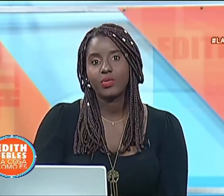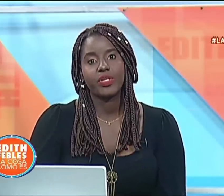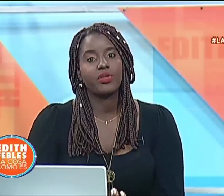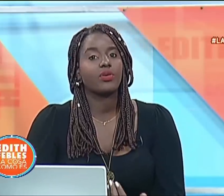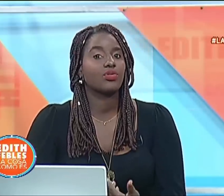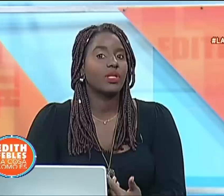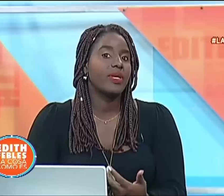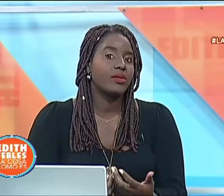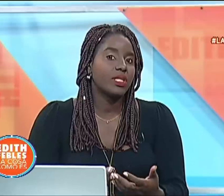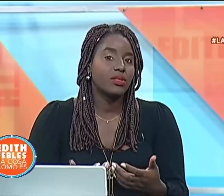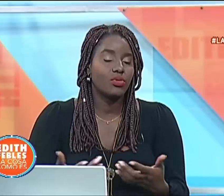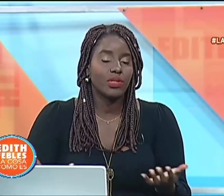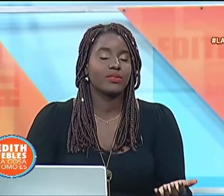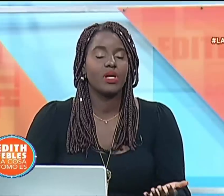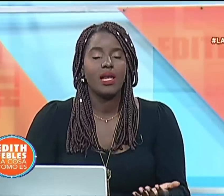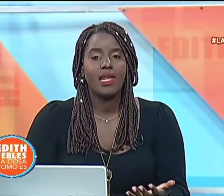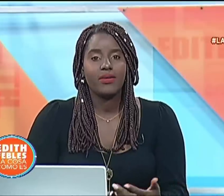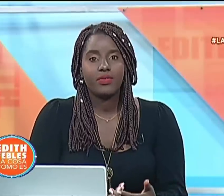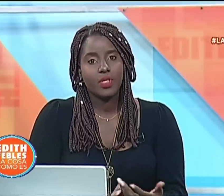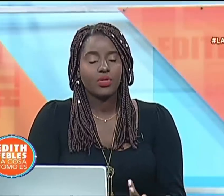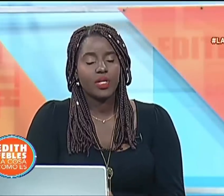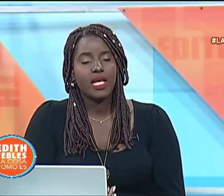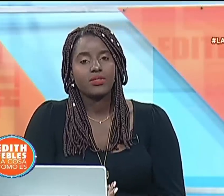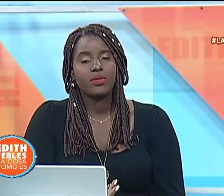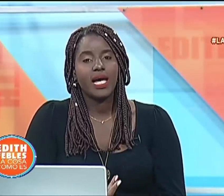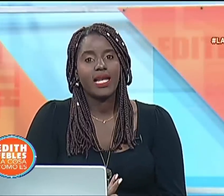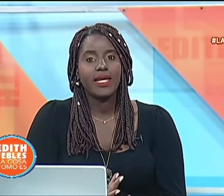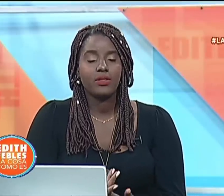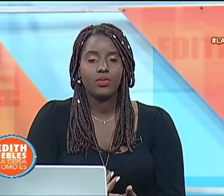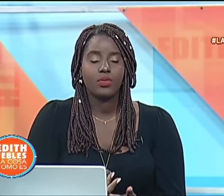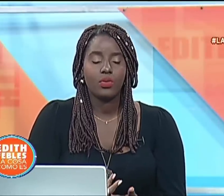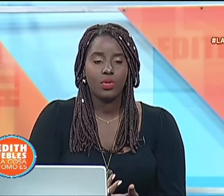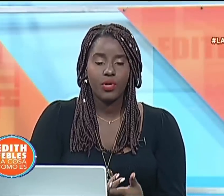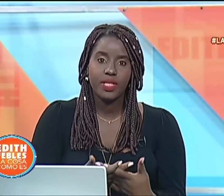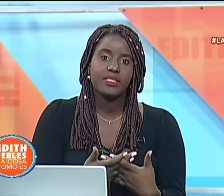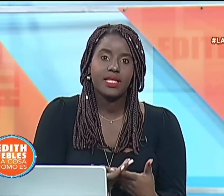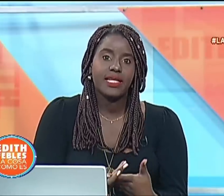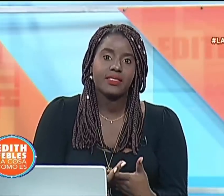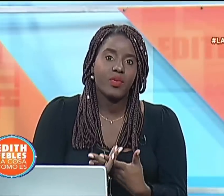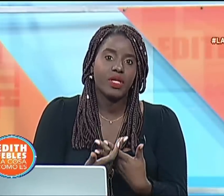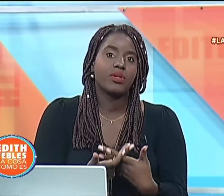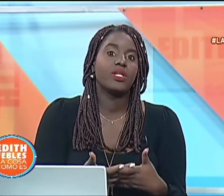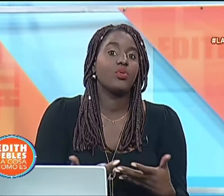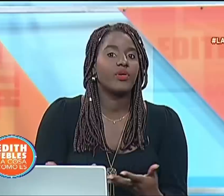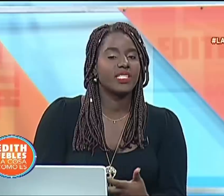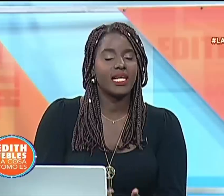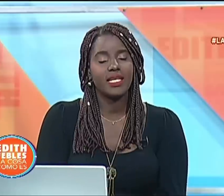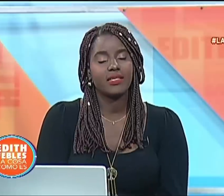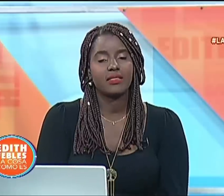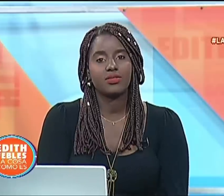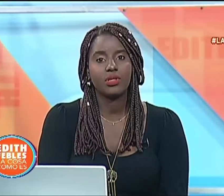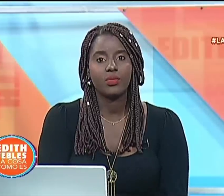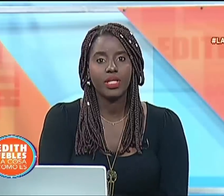los periódicos todavía no tienen toda la información con relación a la ley. No puedo decirle en este momento qué número es la